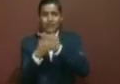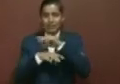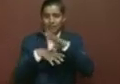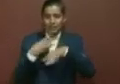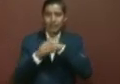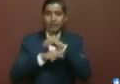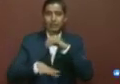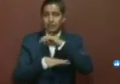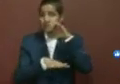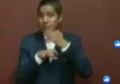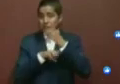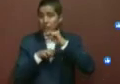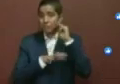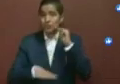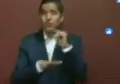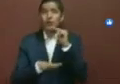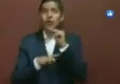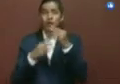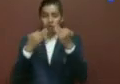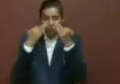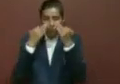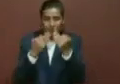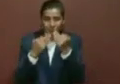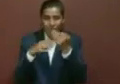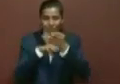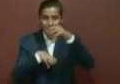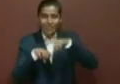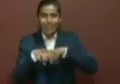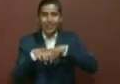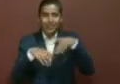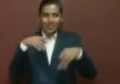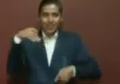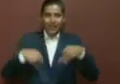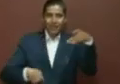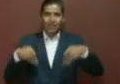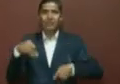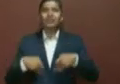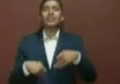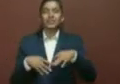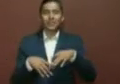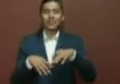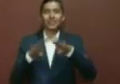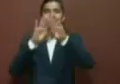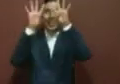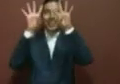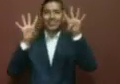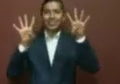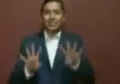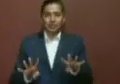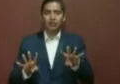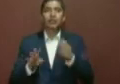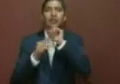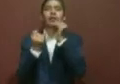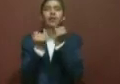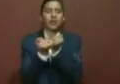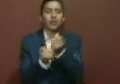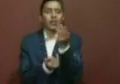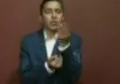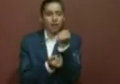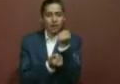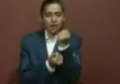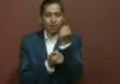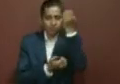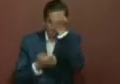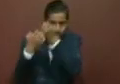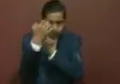llevó a cabo la muestra estatal de teatro, y de los 32 estados, solamente 9 la realizamos.